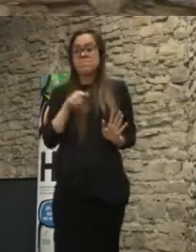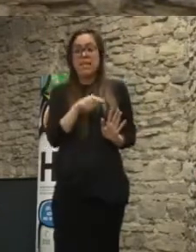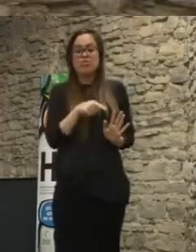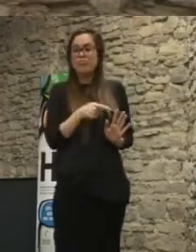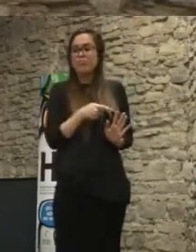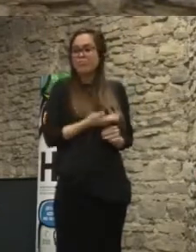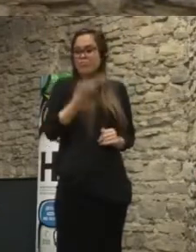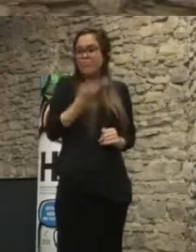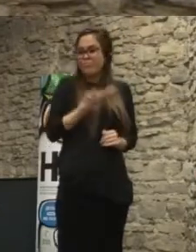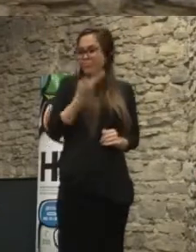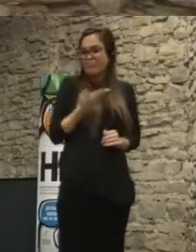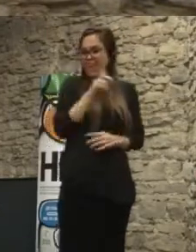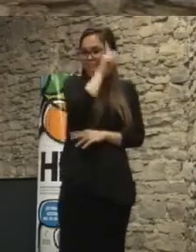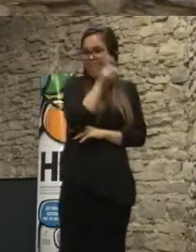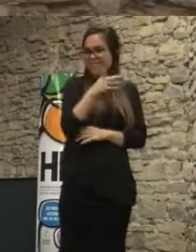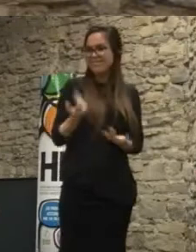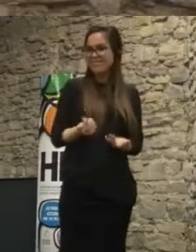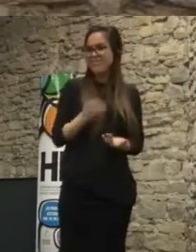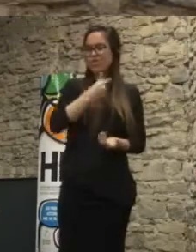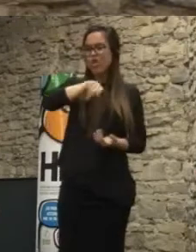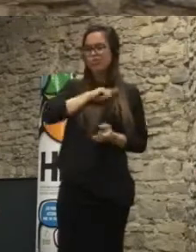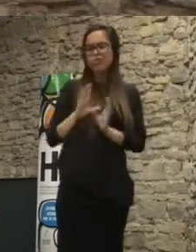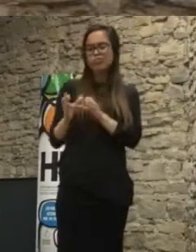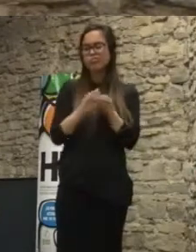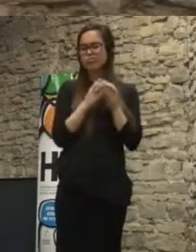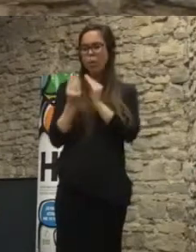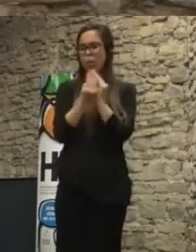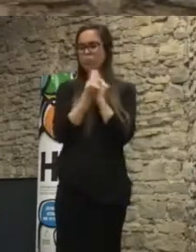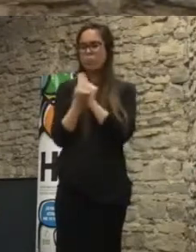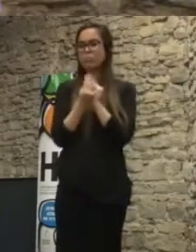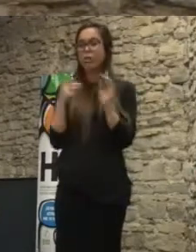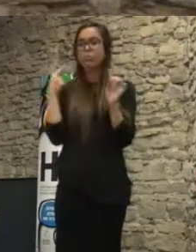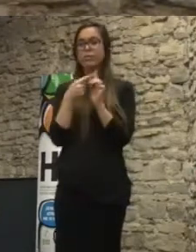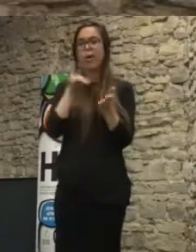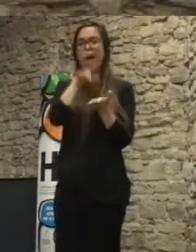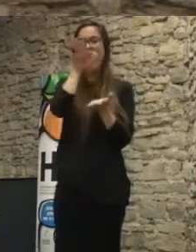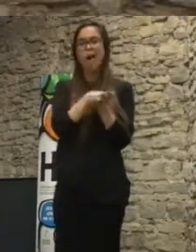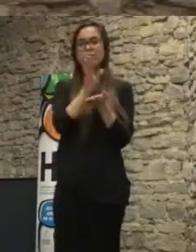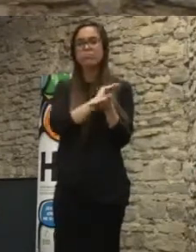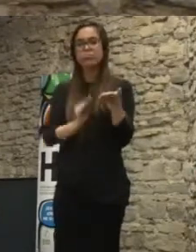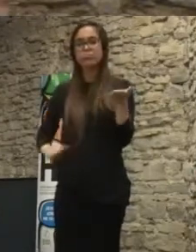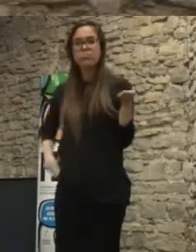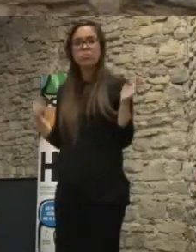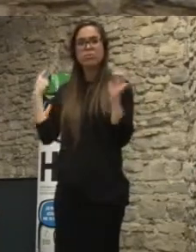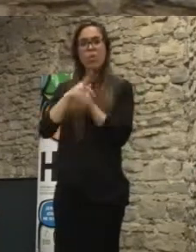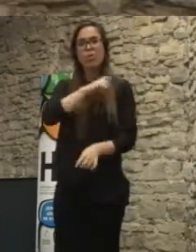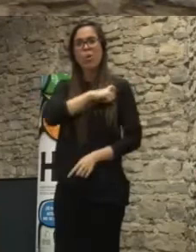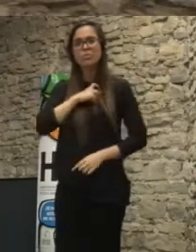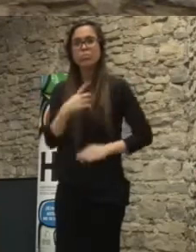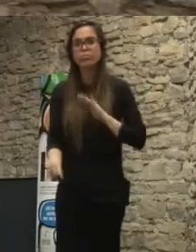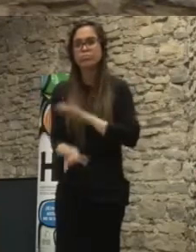Porque no nos juntamos para hacer actas o para hacer comisiones o para